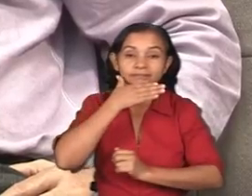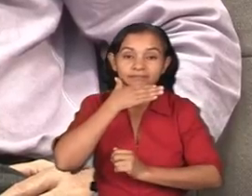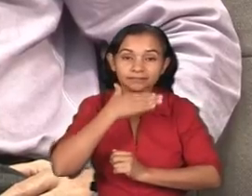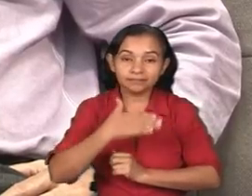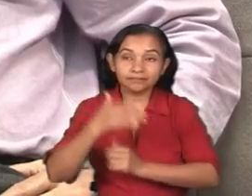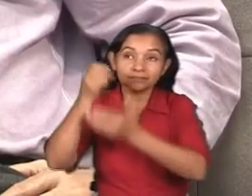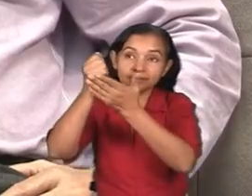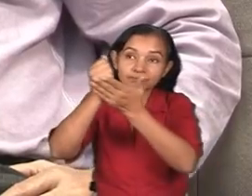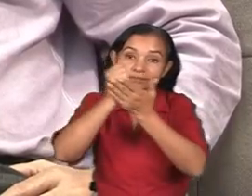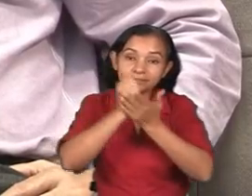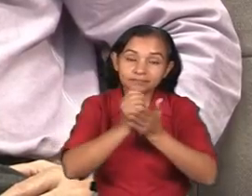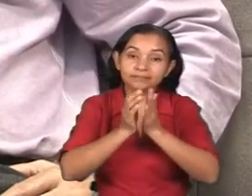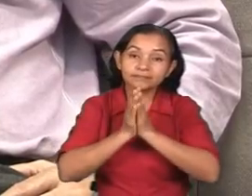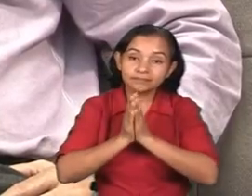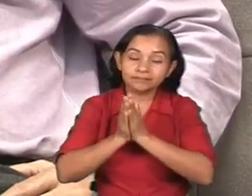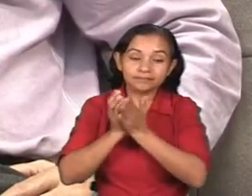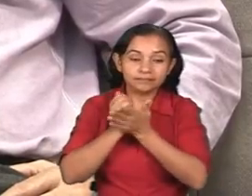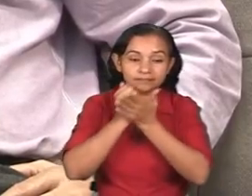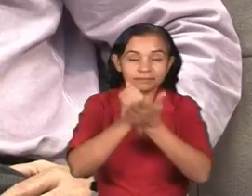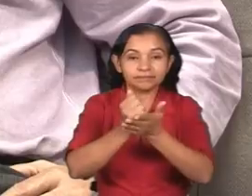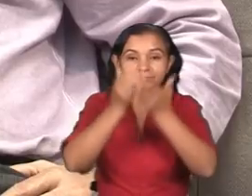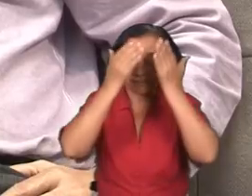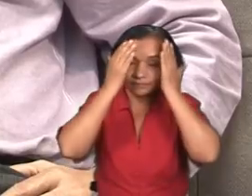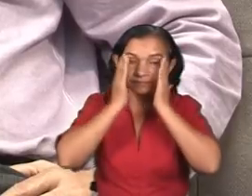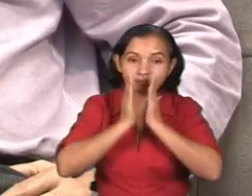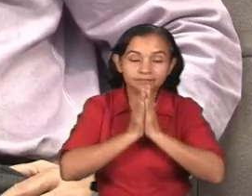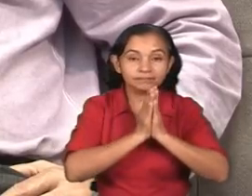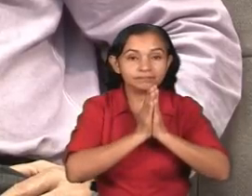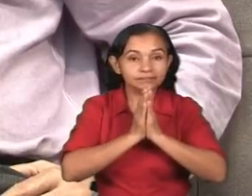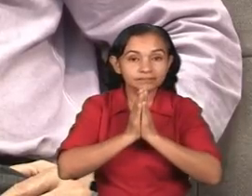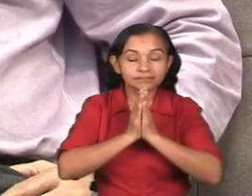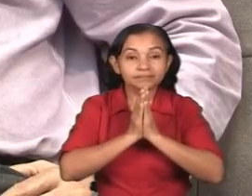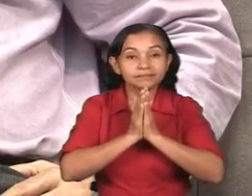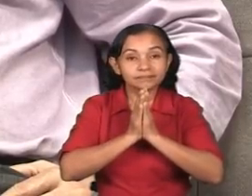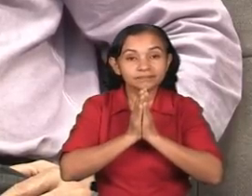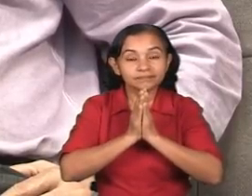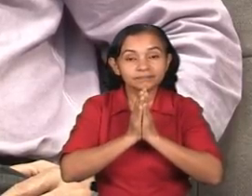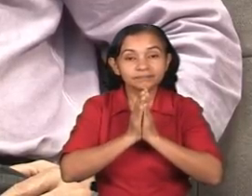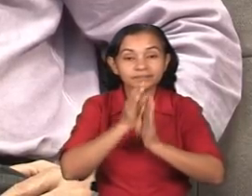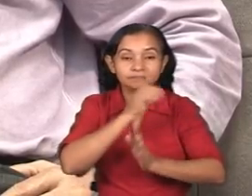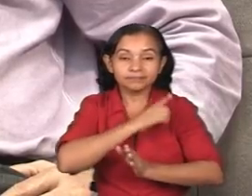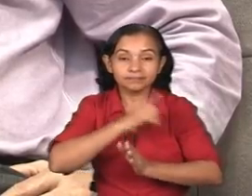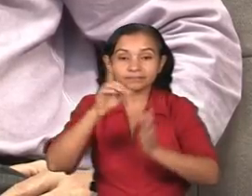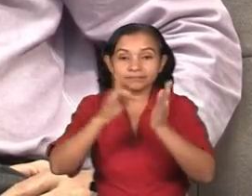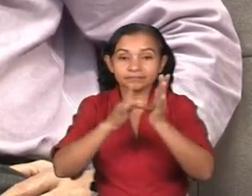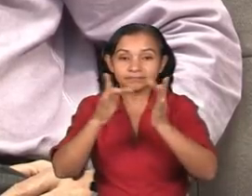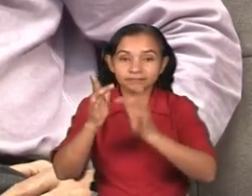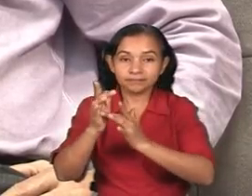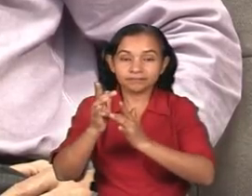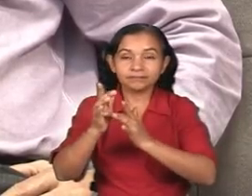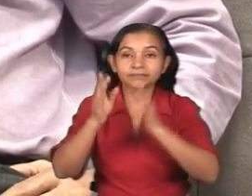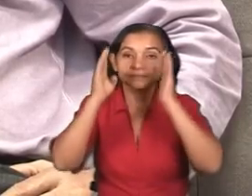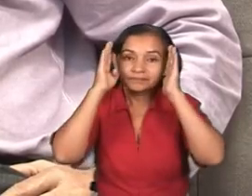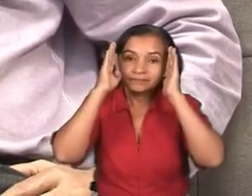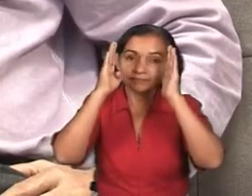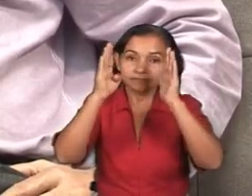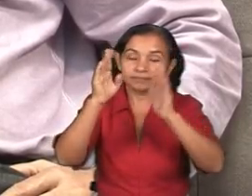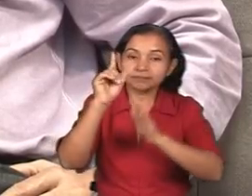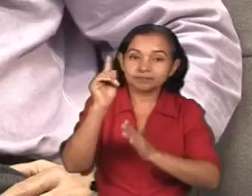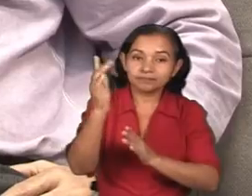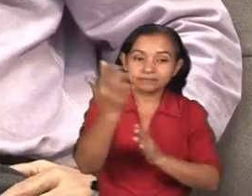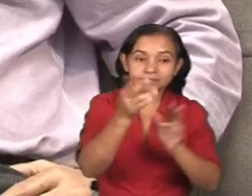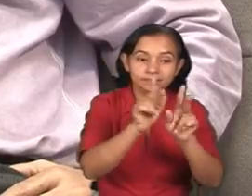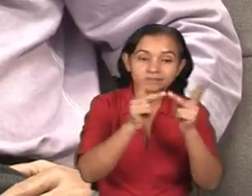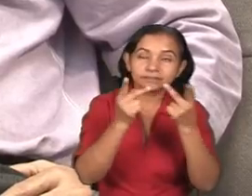interceda, y yo creo que realmente la Virgen, el Señor Jesucristo, creo que están escuchando todas las plegarias de este